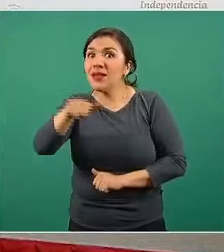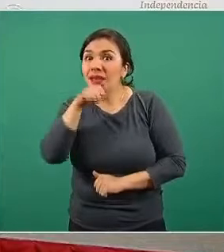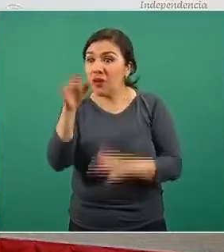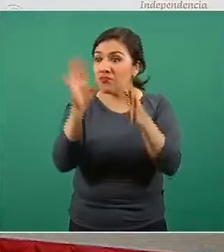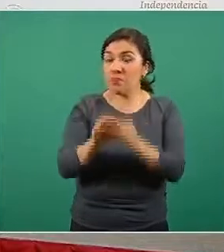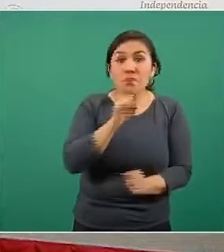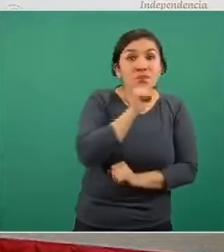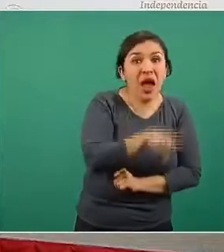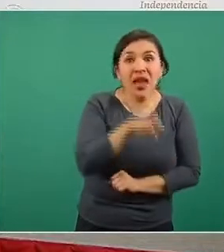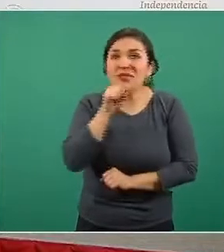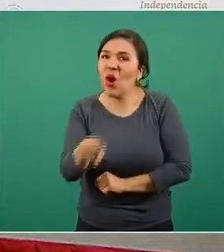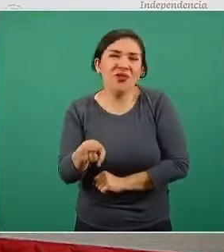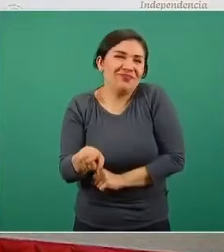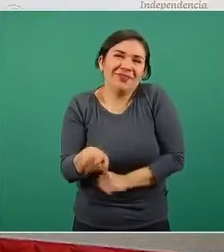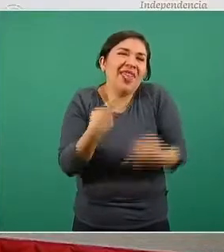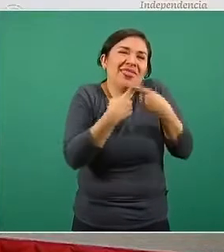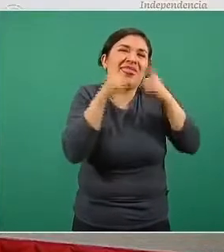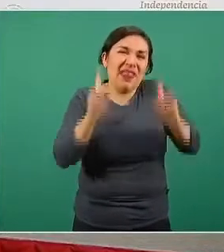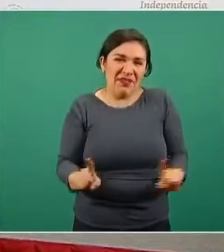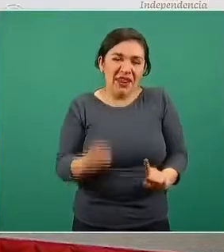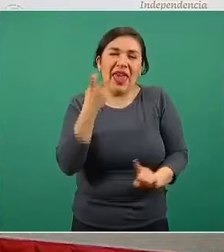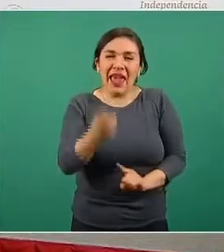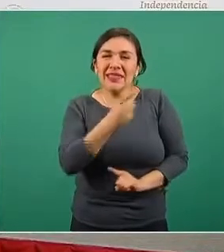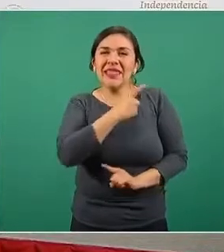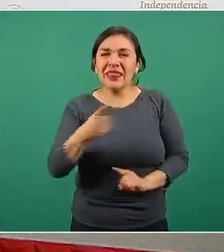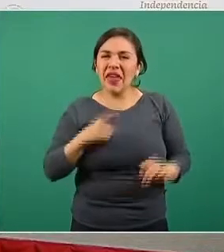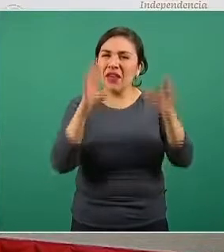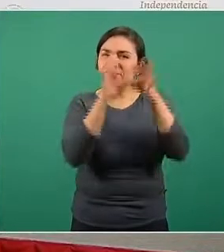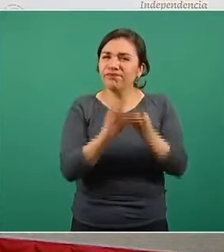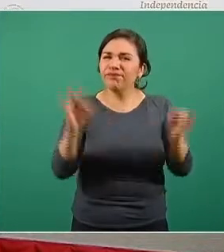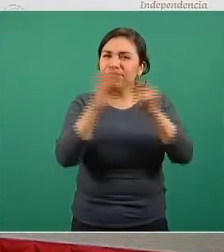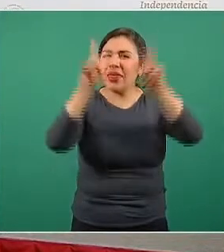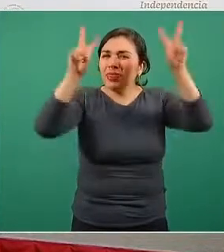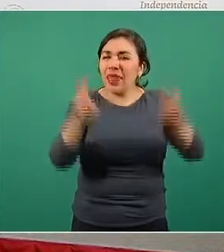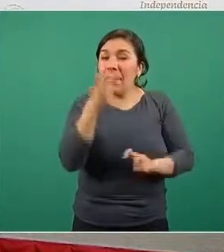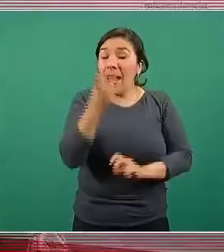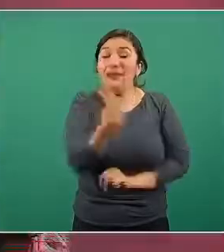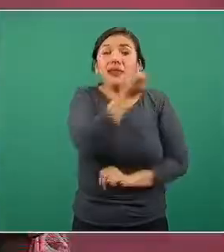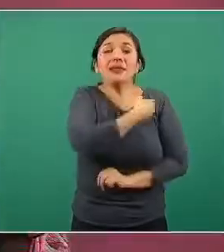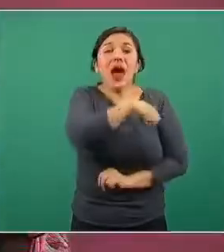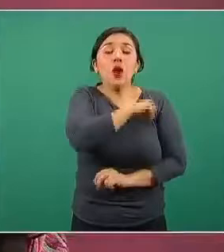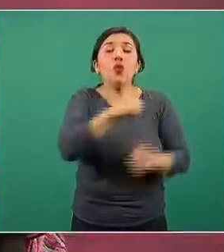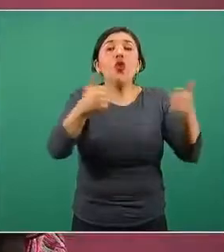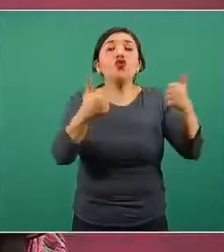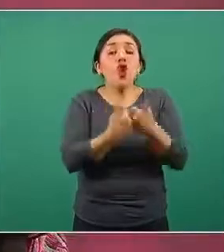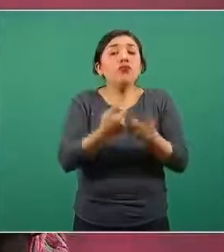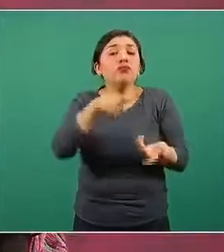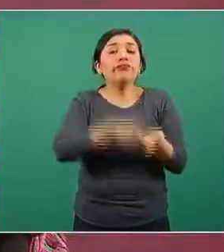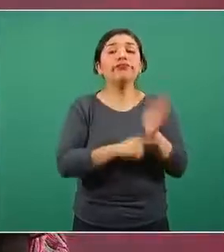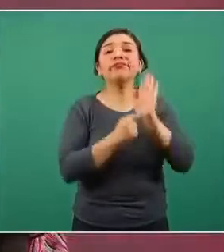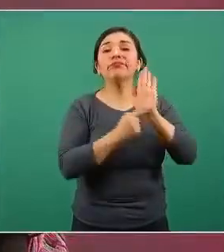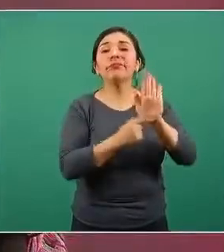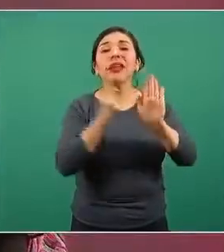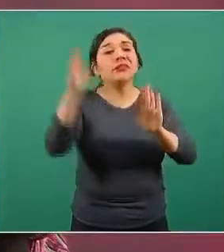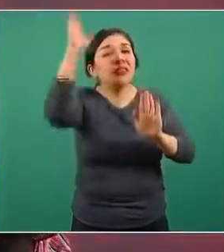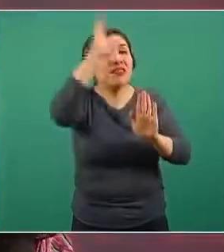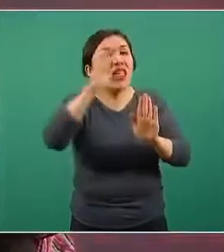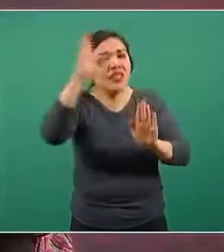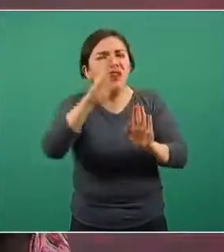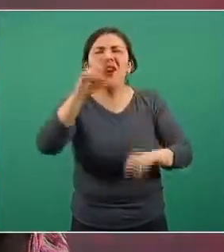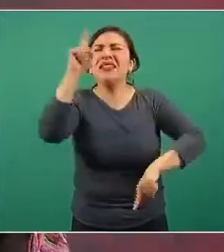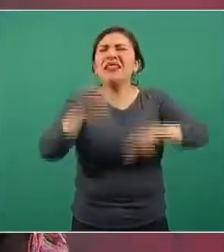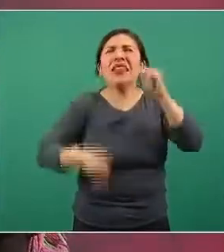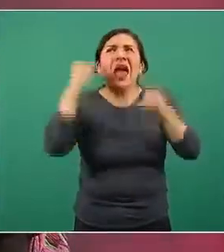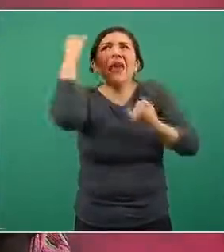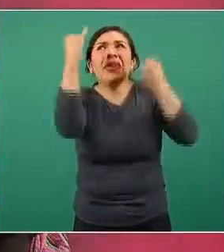mayores. Y tenemos que hablar de estos temas de salud desde una evidencia científica, fuera de tabús,